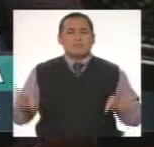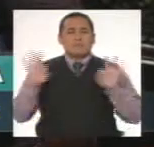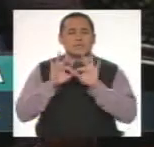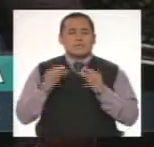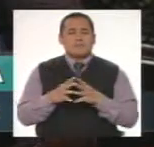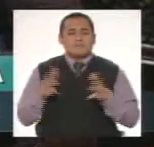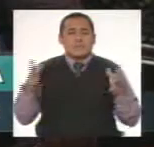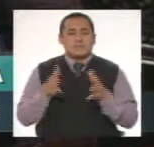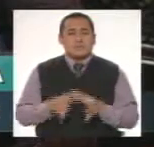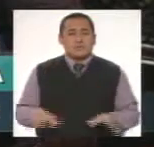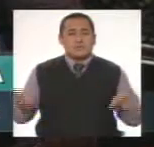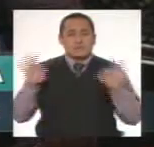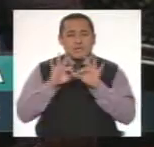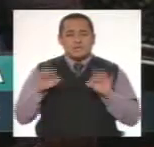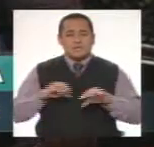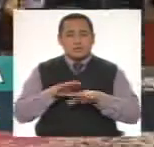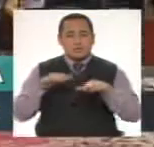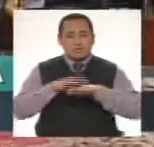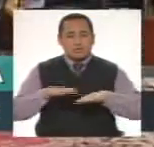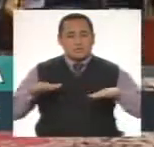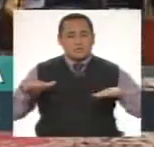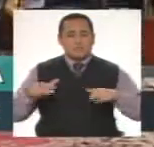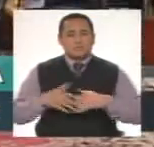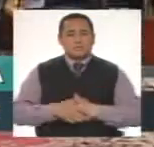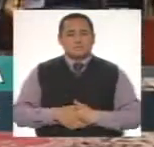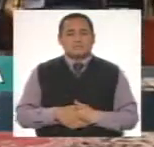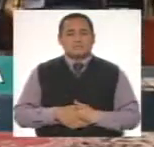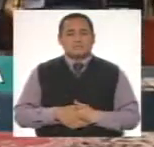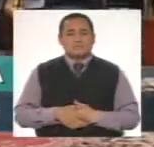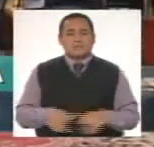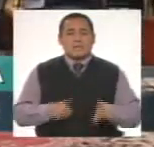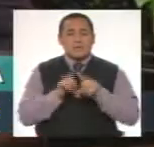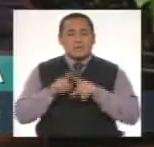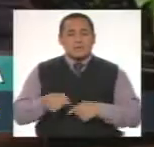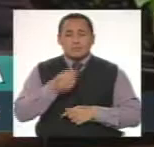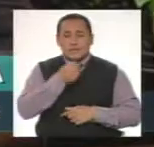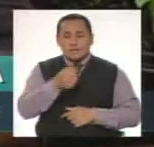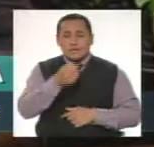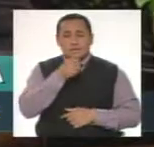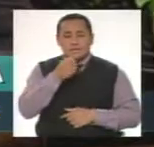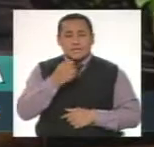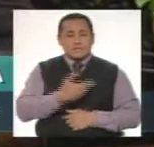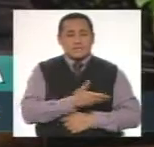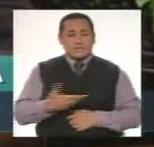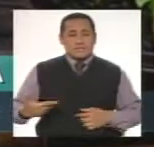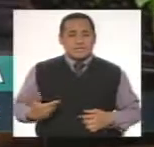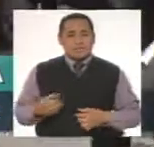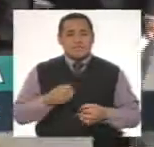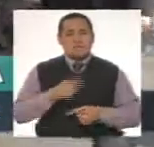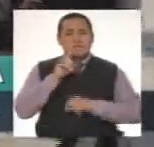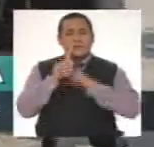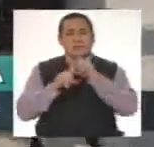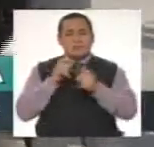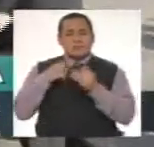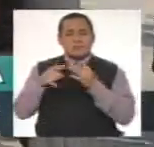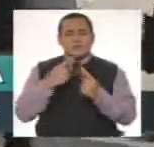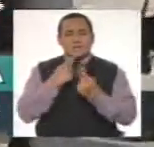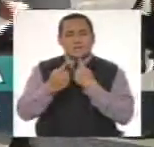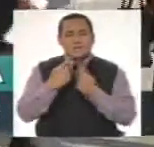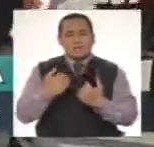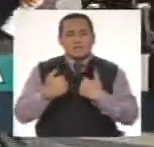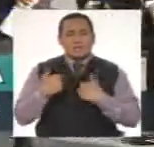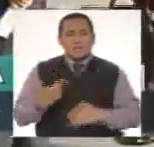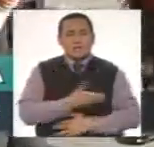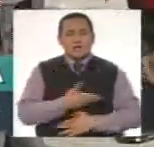más importante del ser humano. En una entrevista realizada en el Salón Túpac Amaru, el mandatario fue consultado por los diálogos que mantuvo